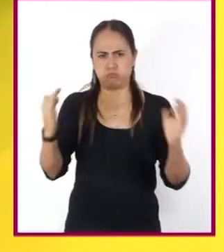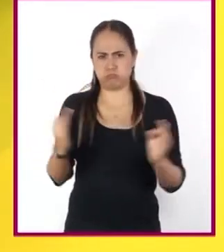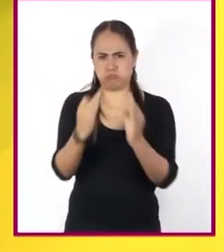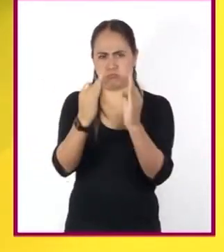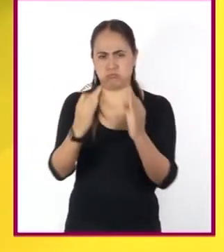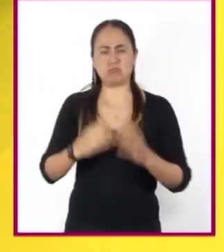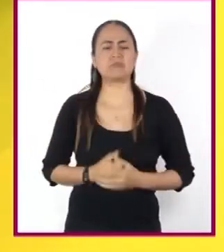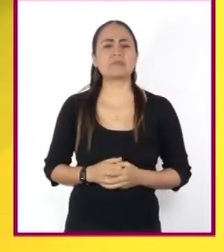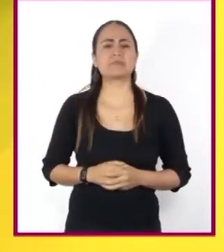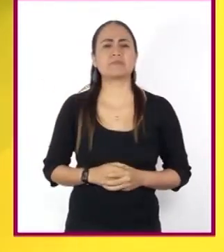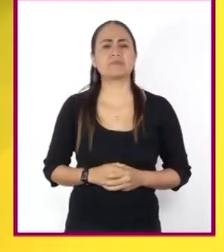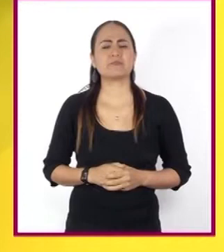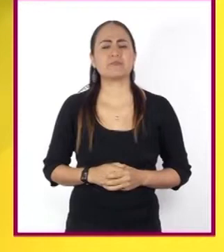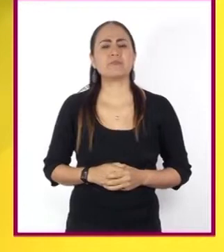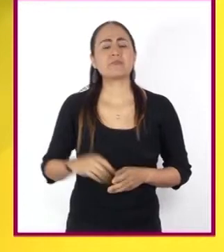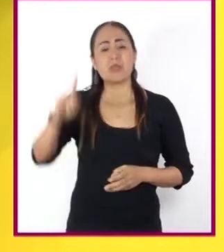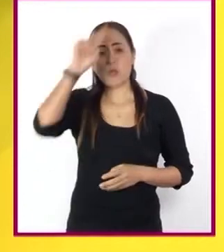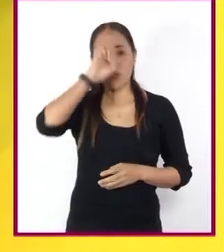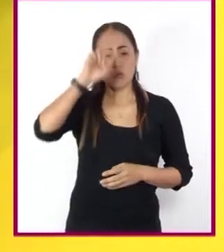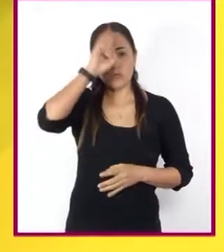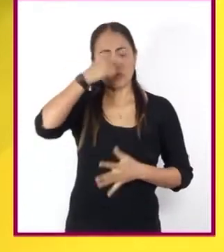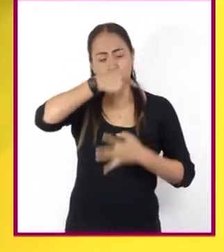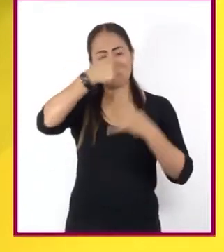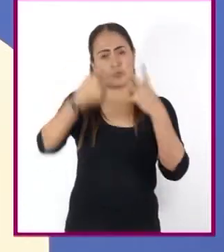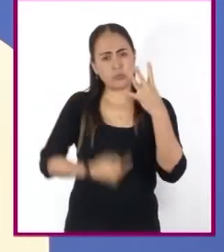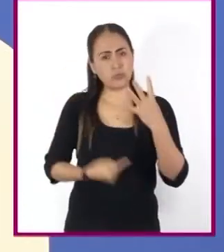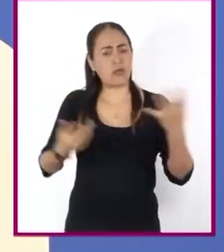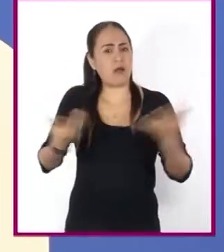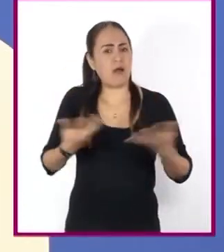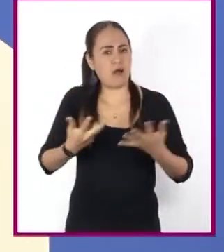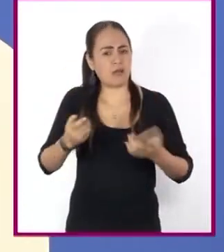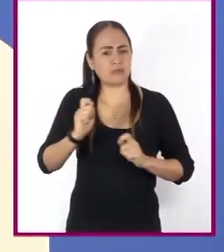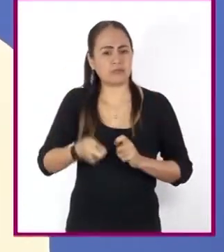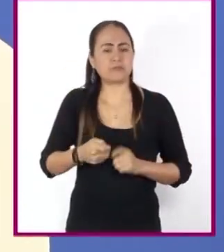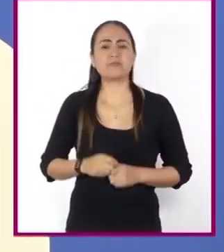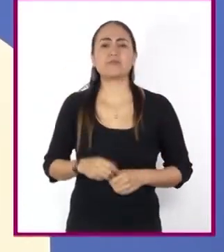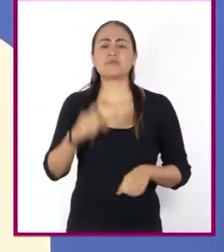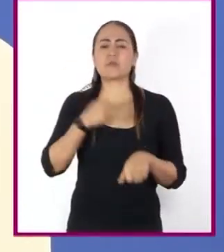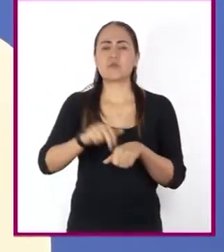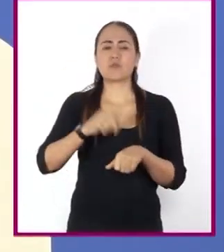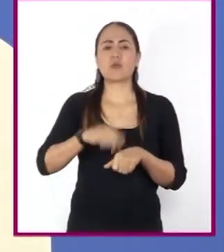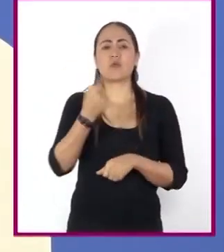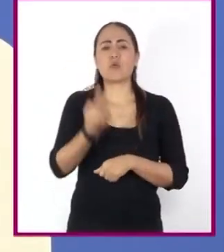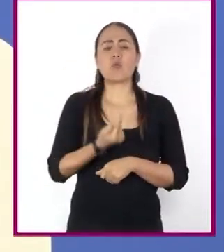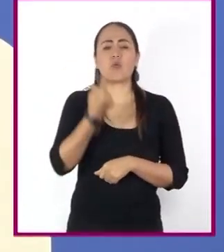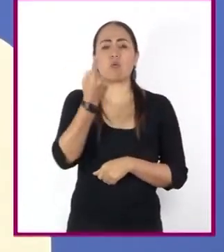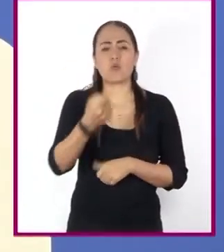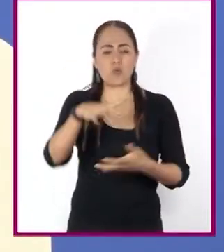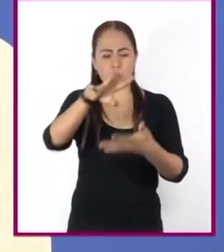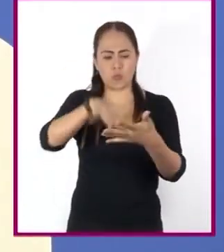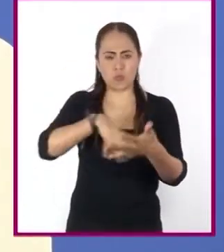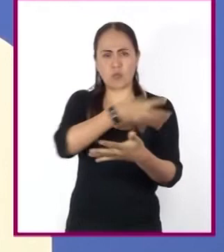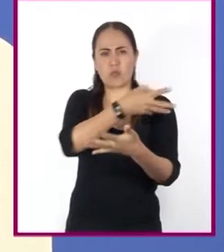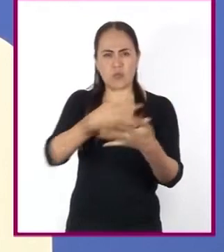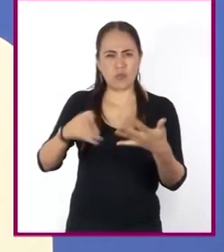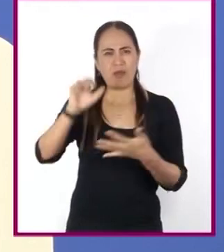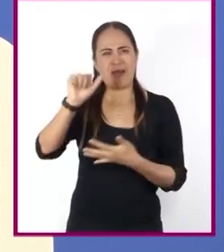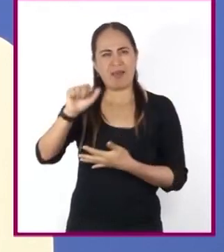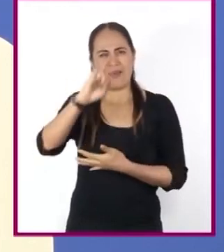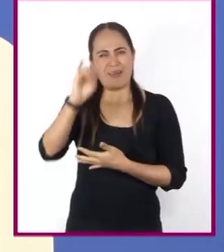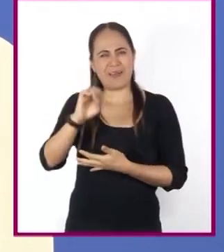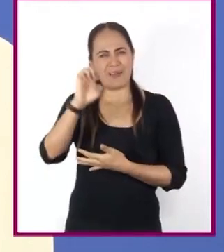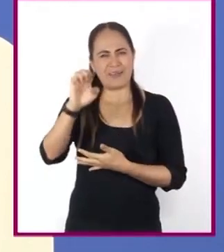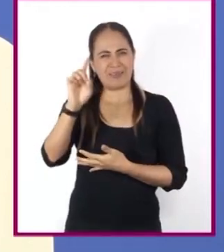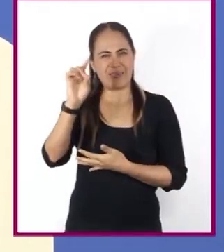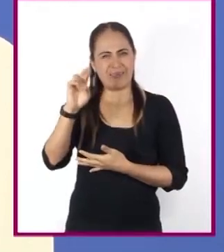Las instrucciones de la dinámica son las siguientes. 1. Se coloca un tablero típico de ajedrez con cada una